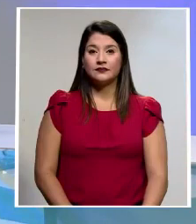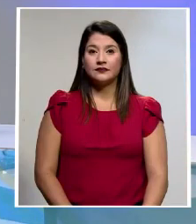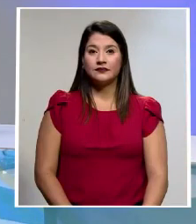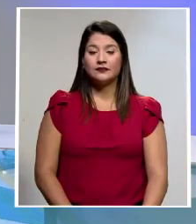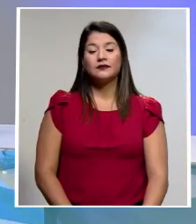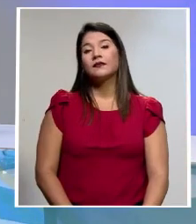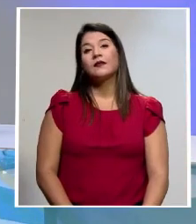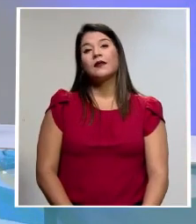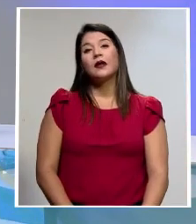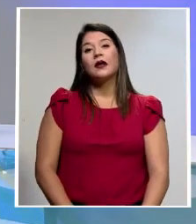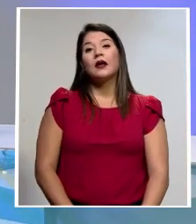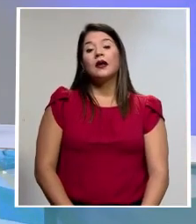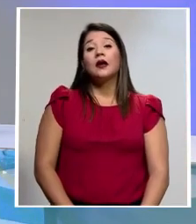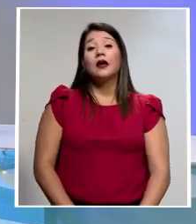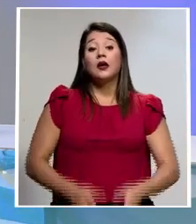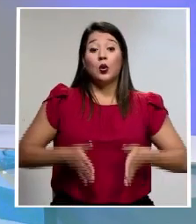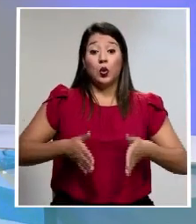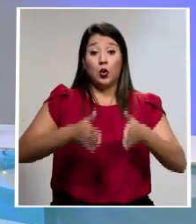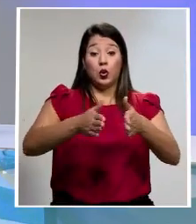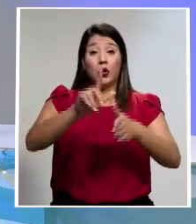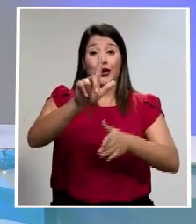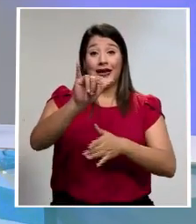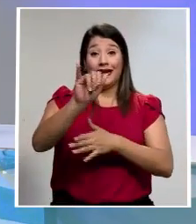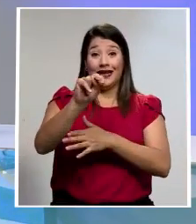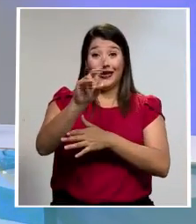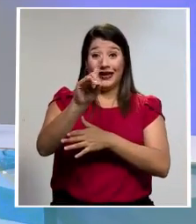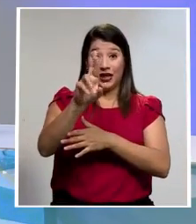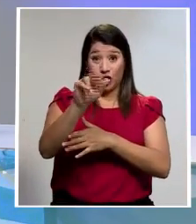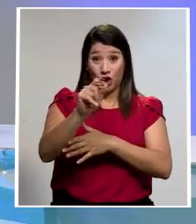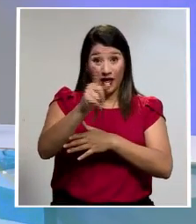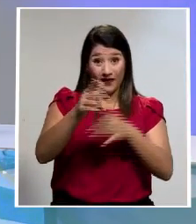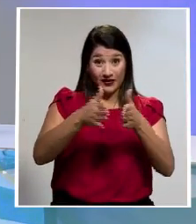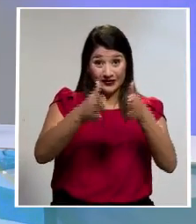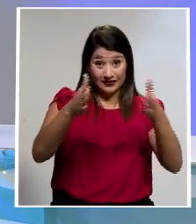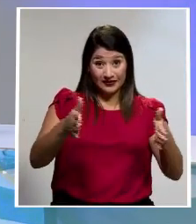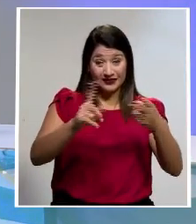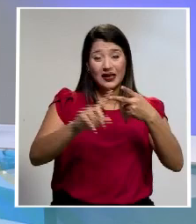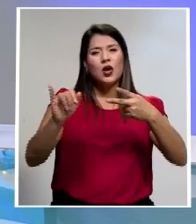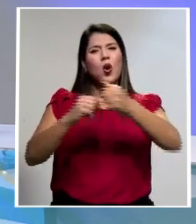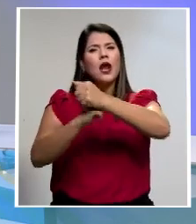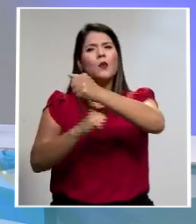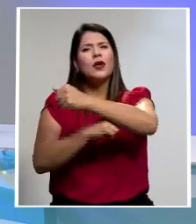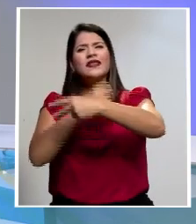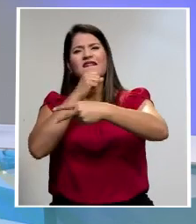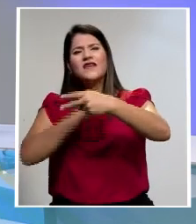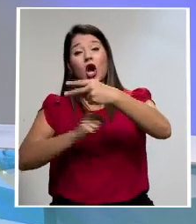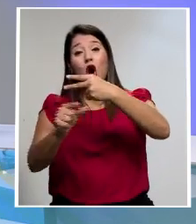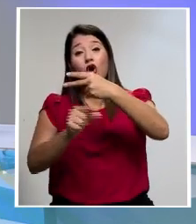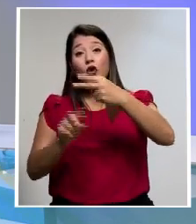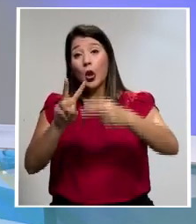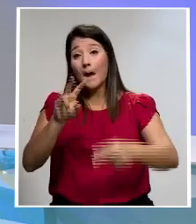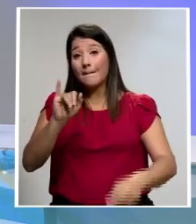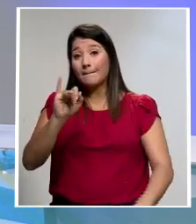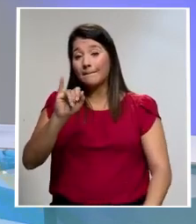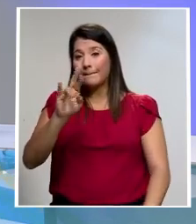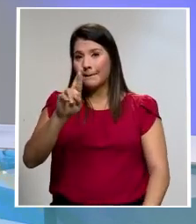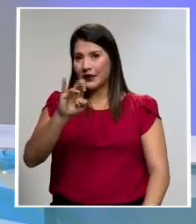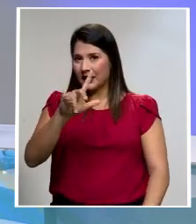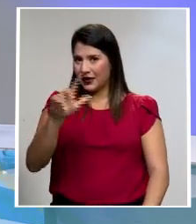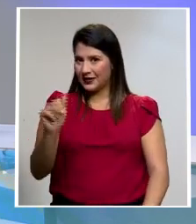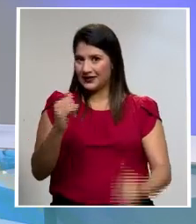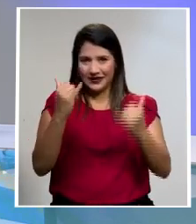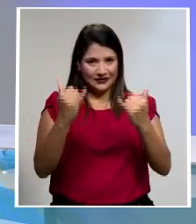La ampliación de la radial Lindora y la reconstrucción del puente viejo sobre el río Virilla ya no estará a cargo de